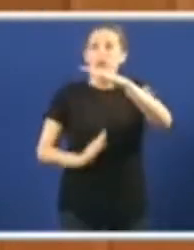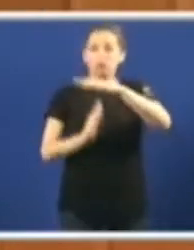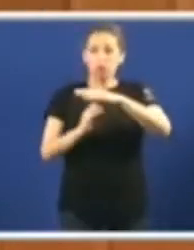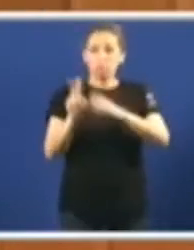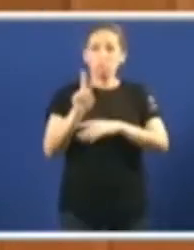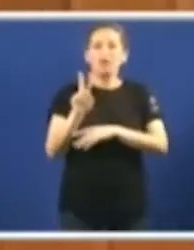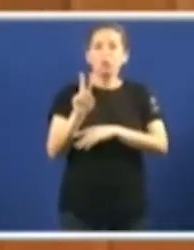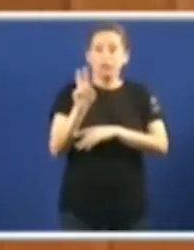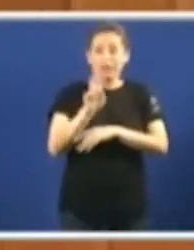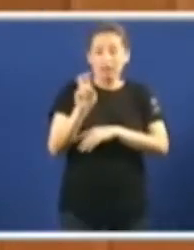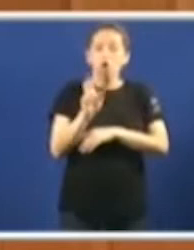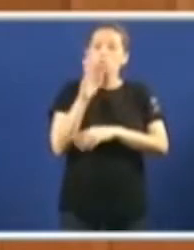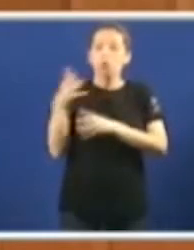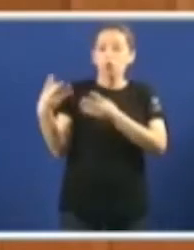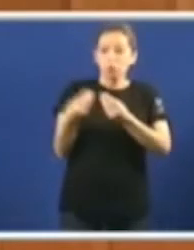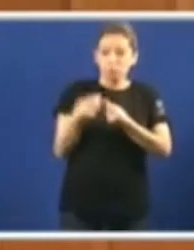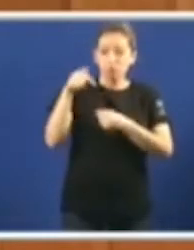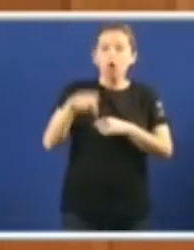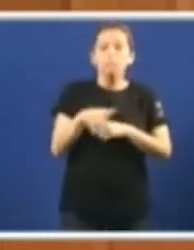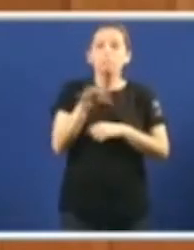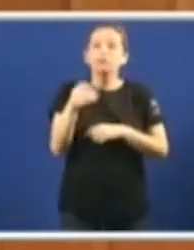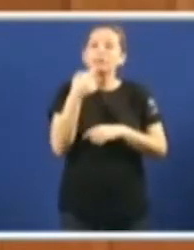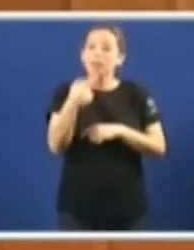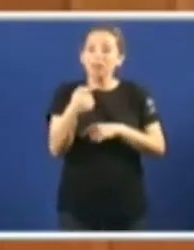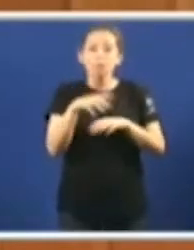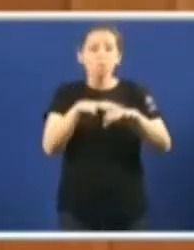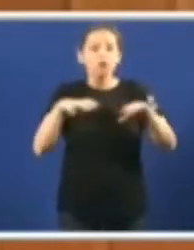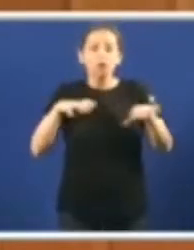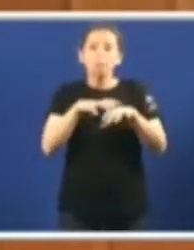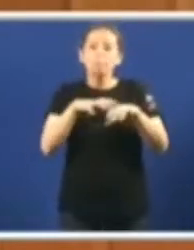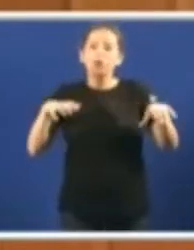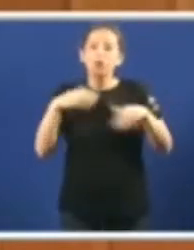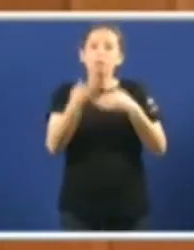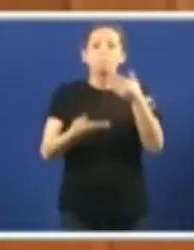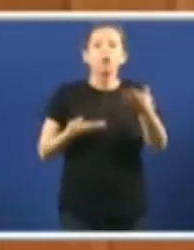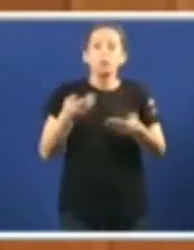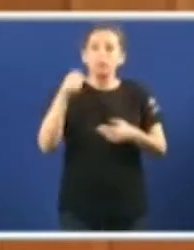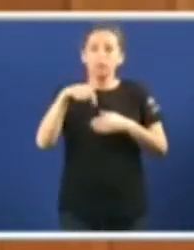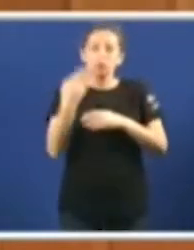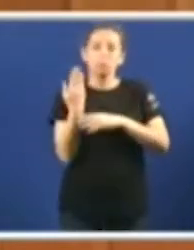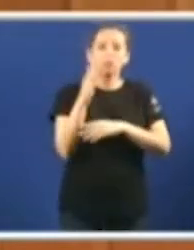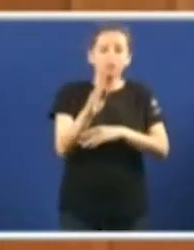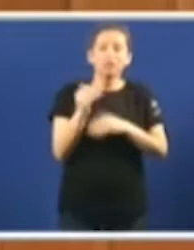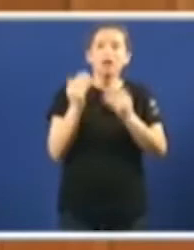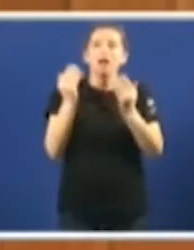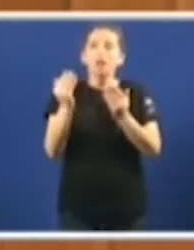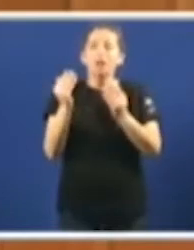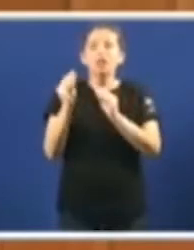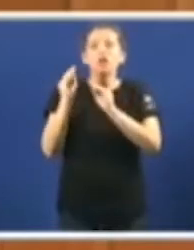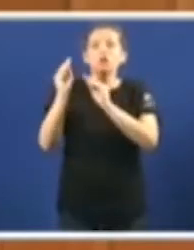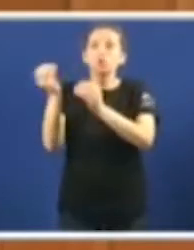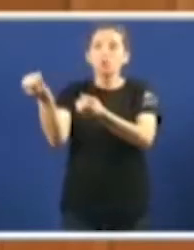nos acompañan e, ademais, temos que decir que, en realidade, a maior parte das propostas que traemos hoxe son grazas á